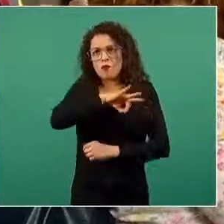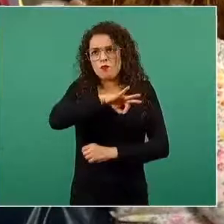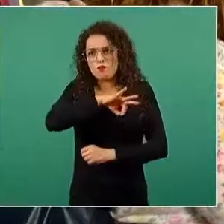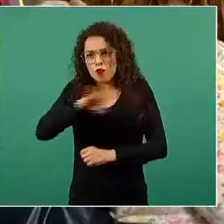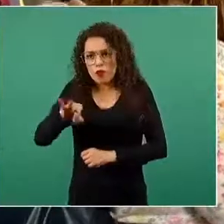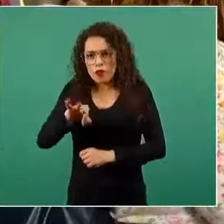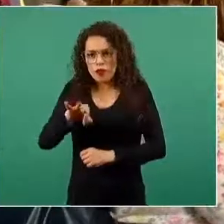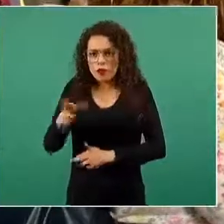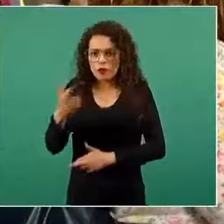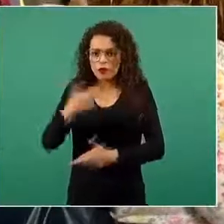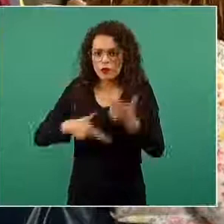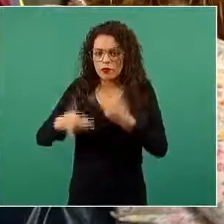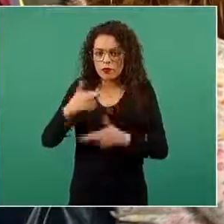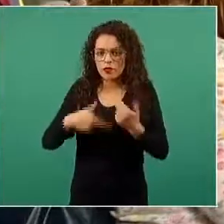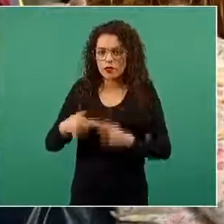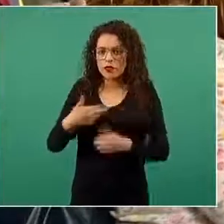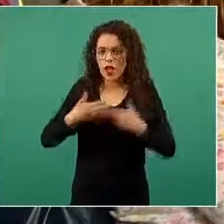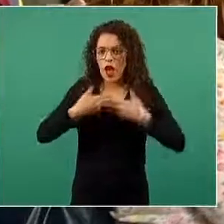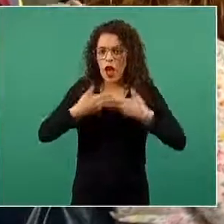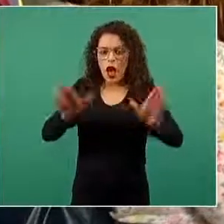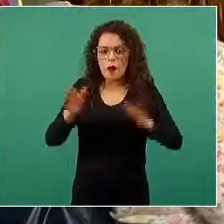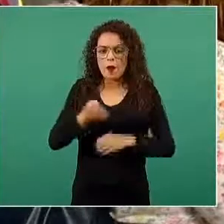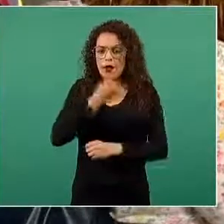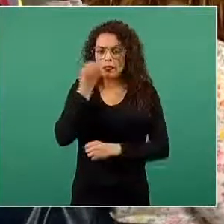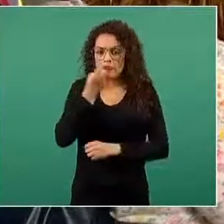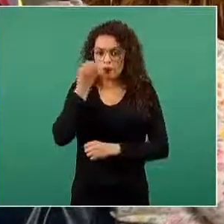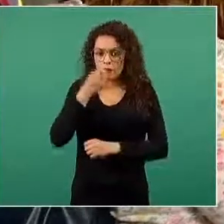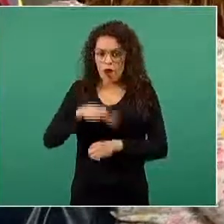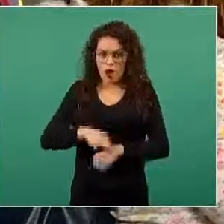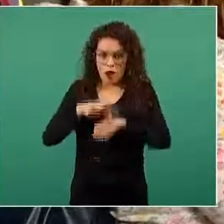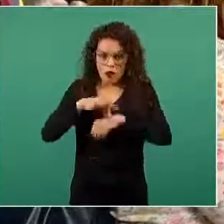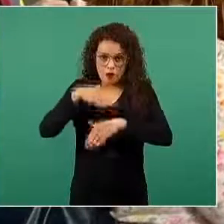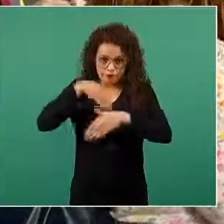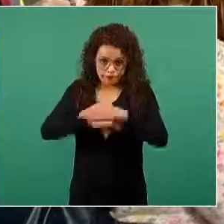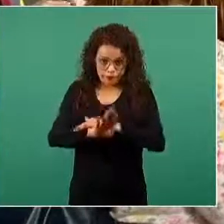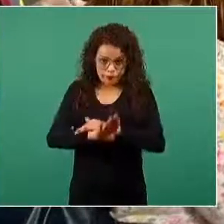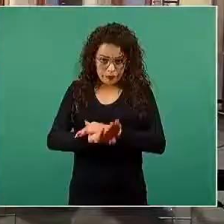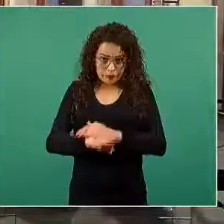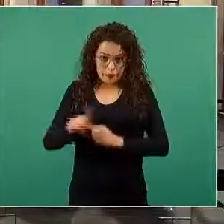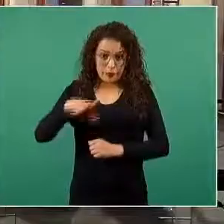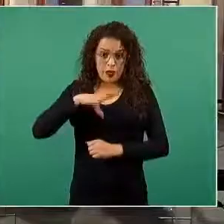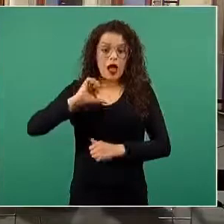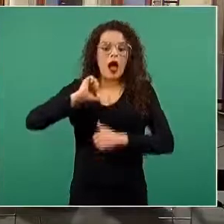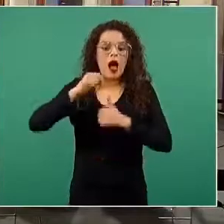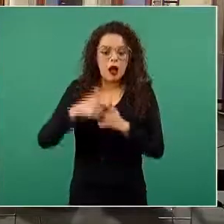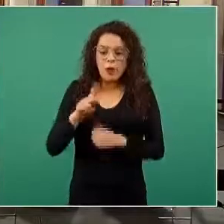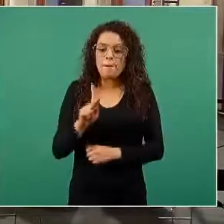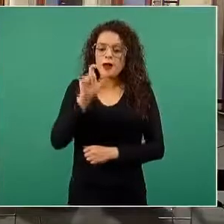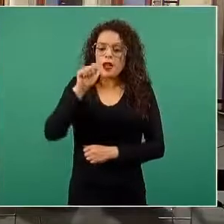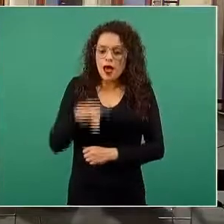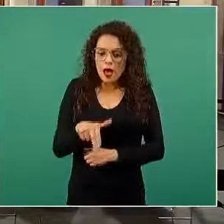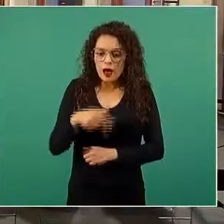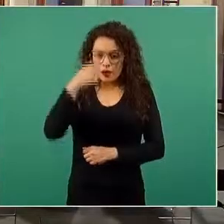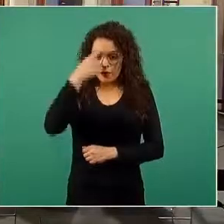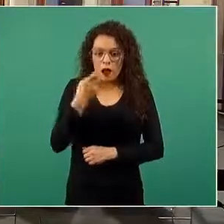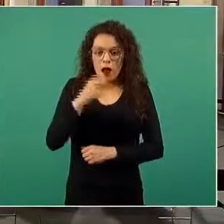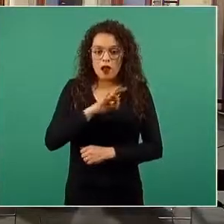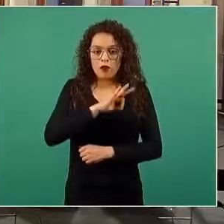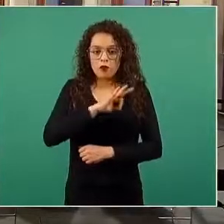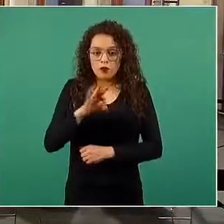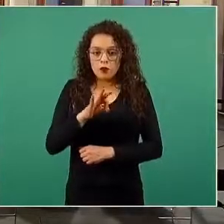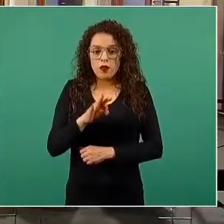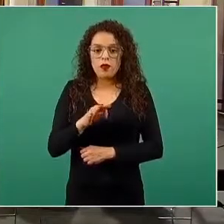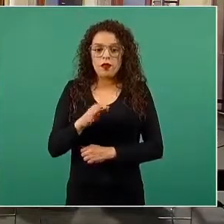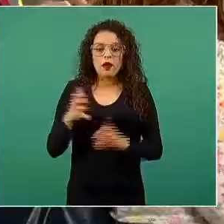a reabrir las escuelas, si hay alguna cosa como que estén planeando para llevar a la operación esta prohibición